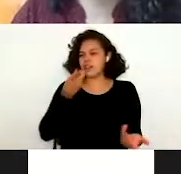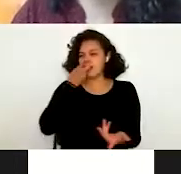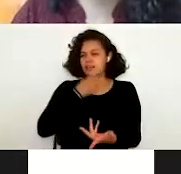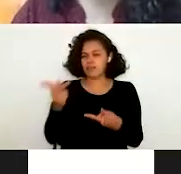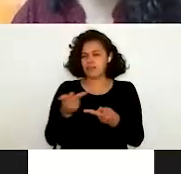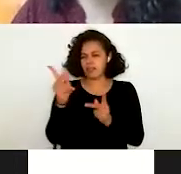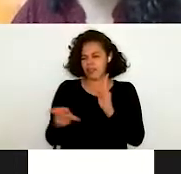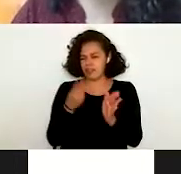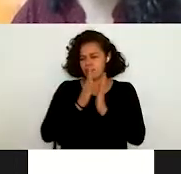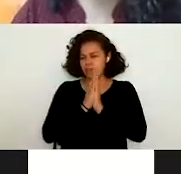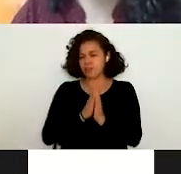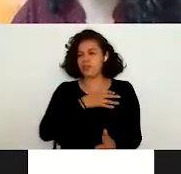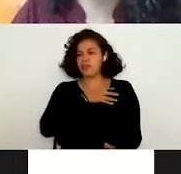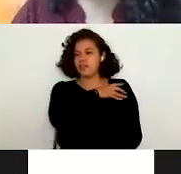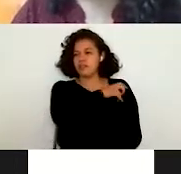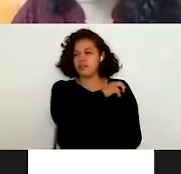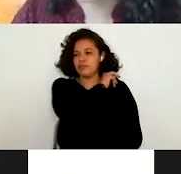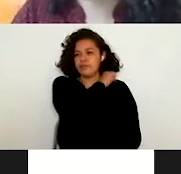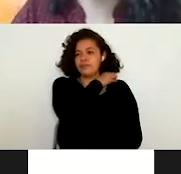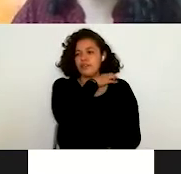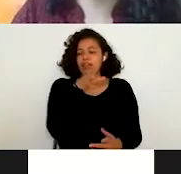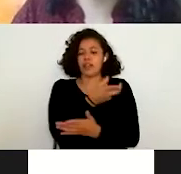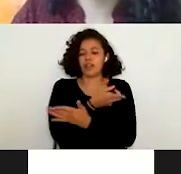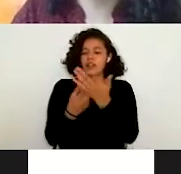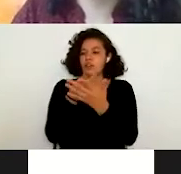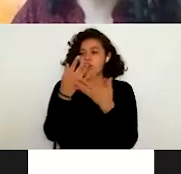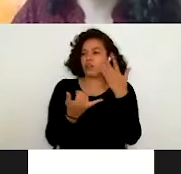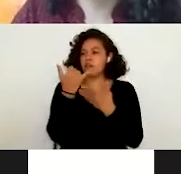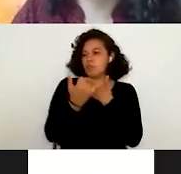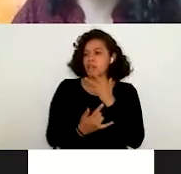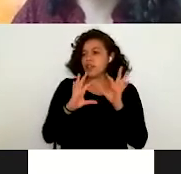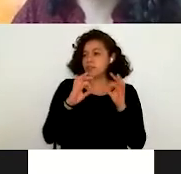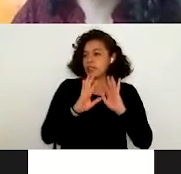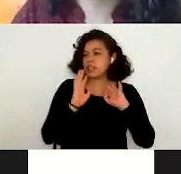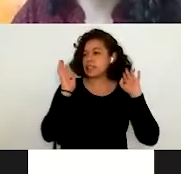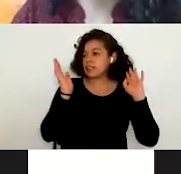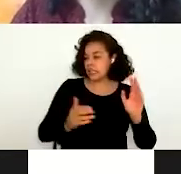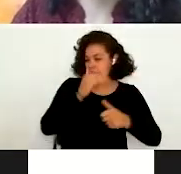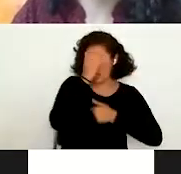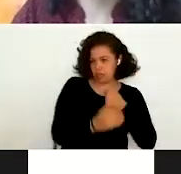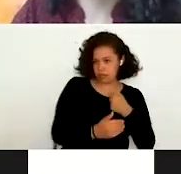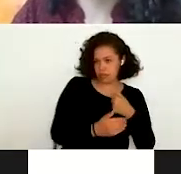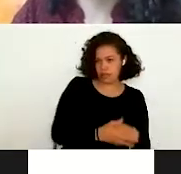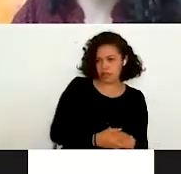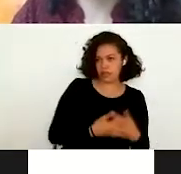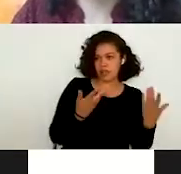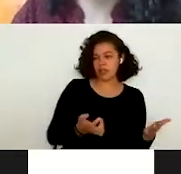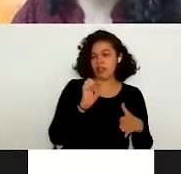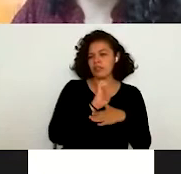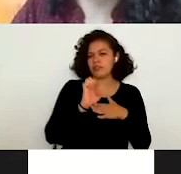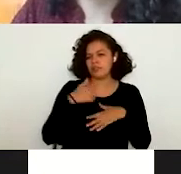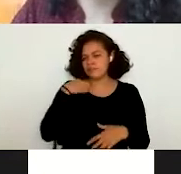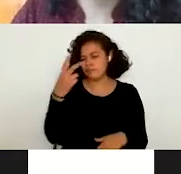digamos que terminamos la parte del diseño de los proyectos, ¿no? De explicar el diseño de los proyectos. Entonces les